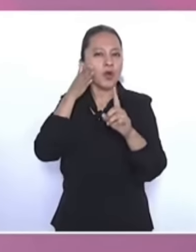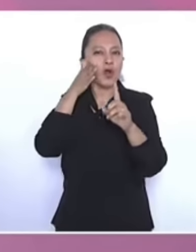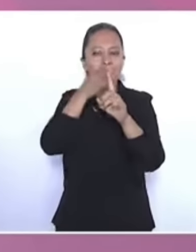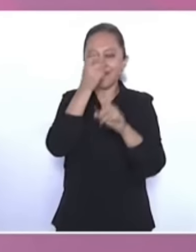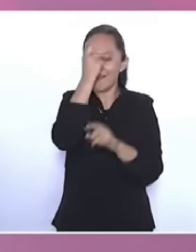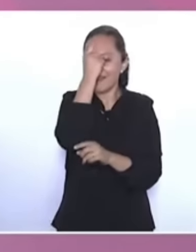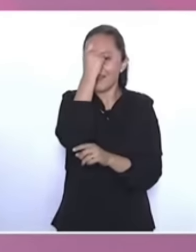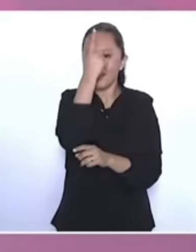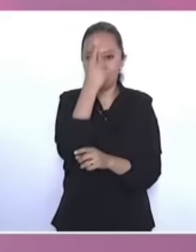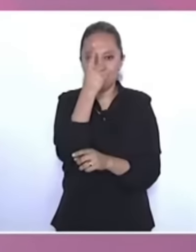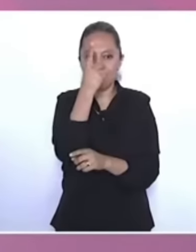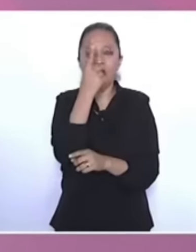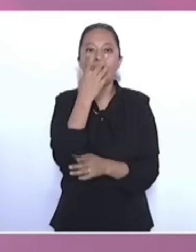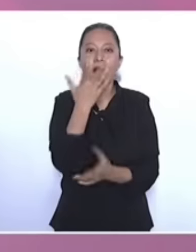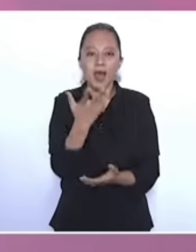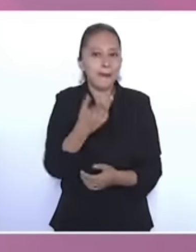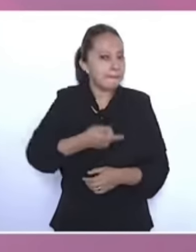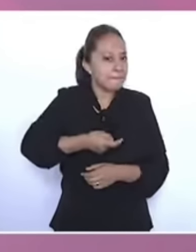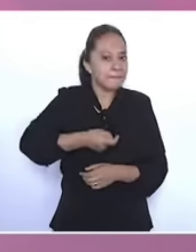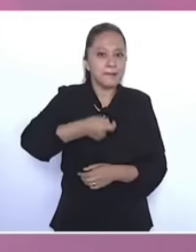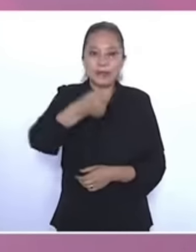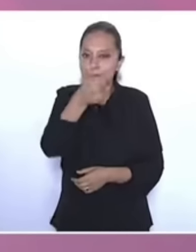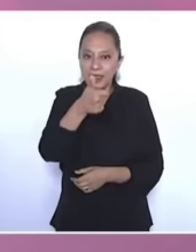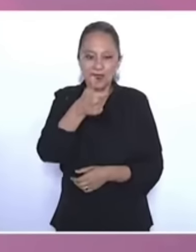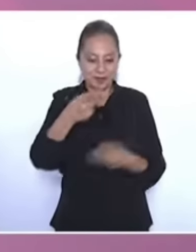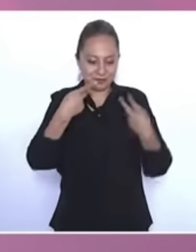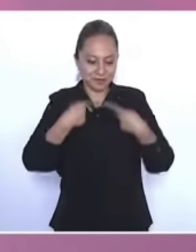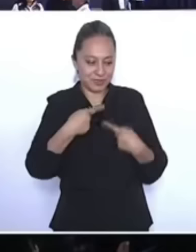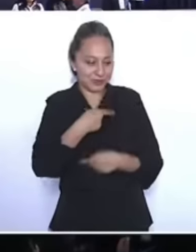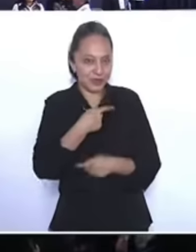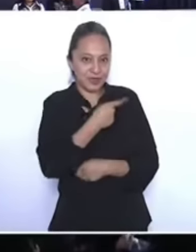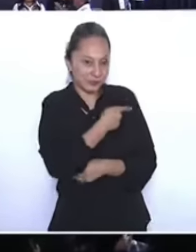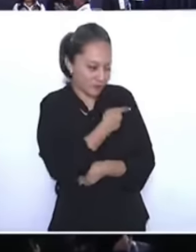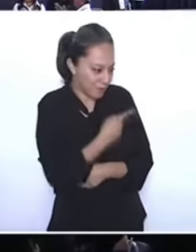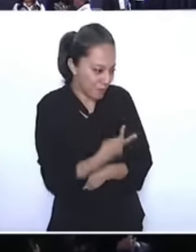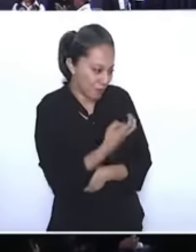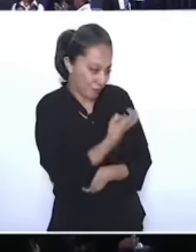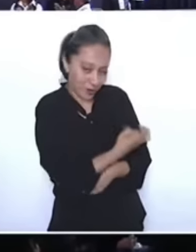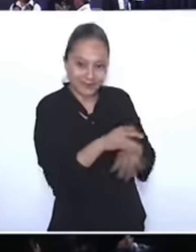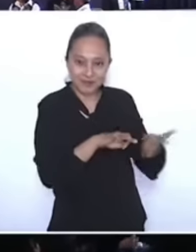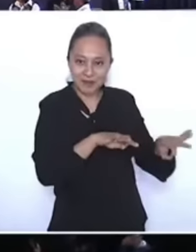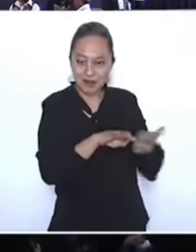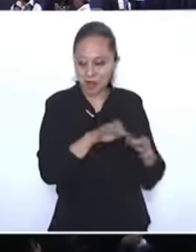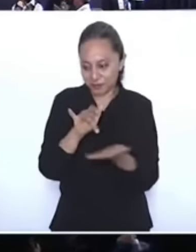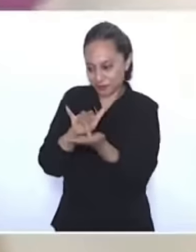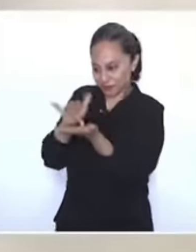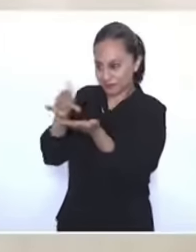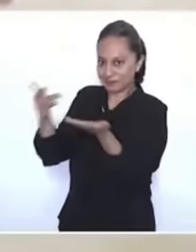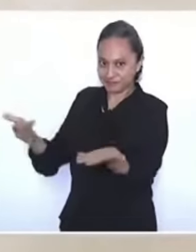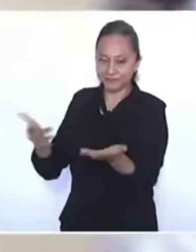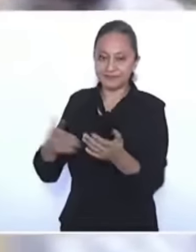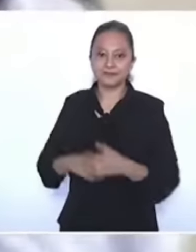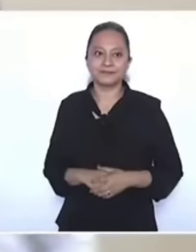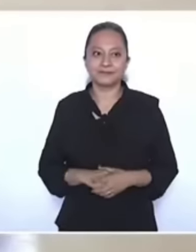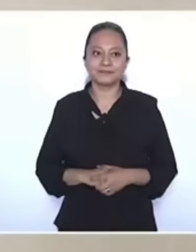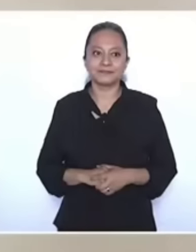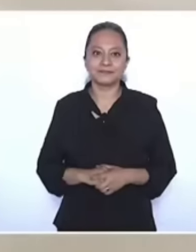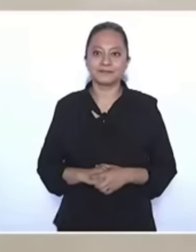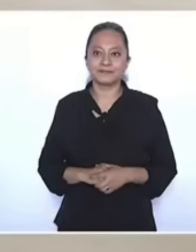bien de todos, primero los pobres. Muchísimas gracias. Y regálame tu like. Escuchamos a la secretaria